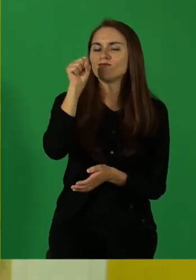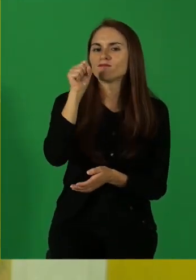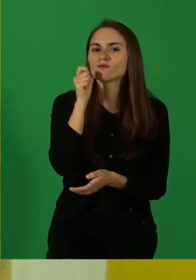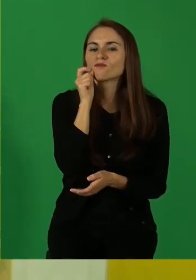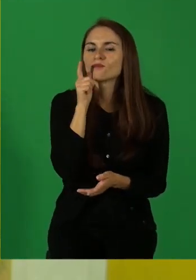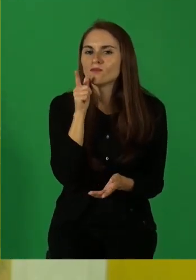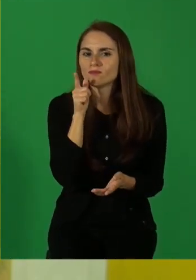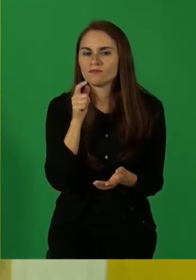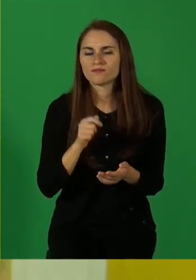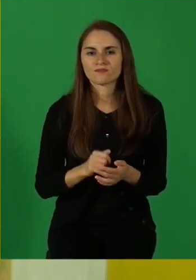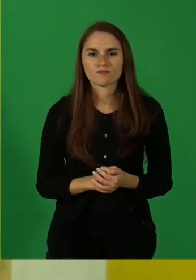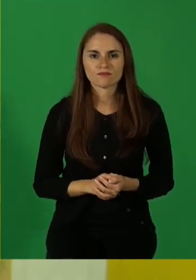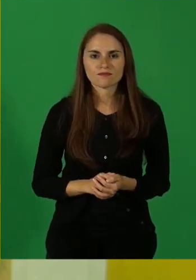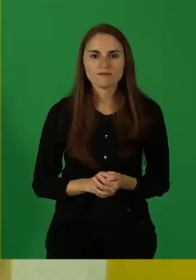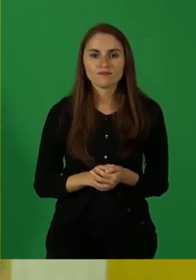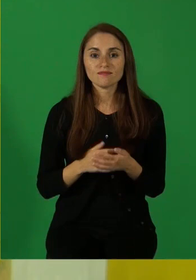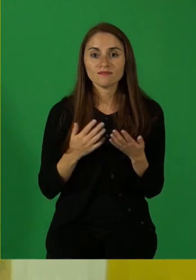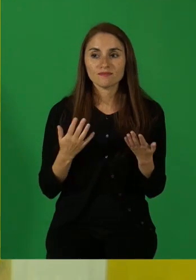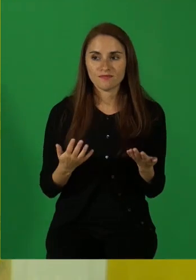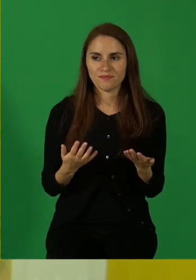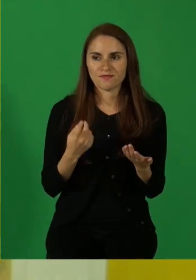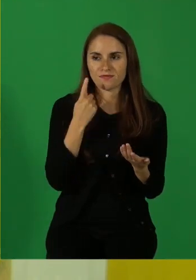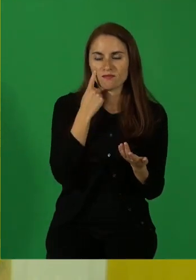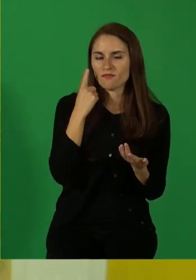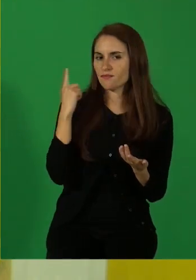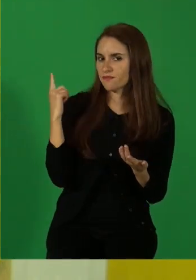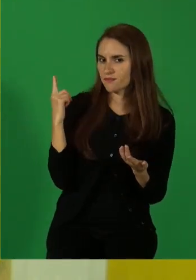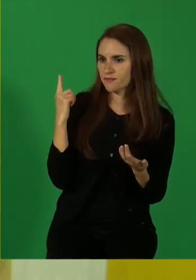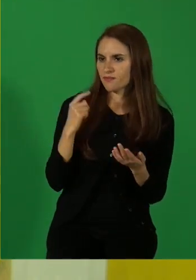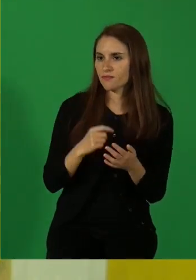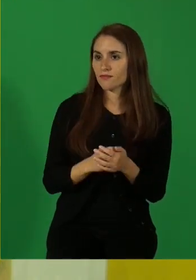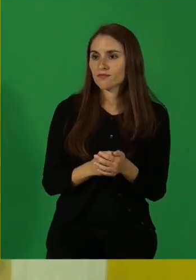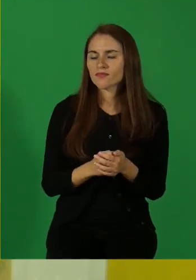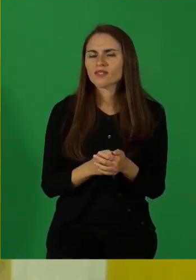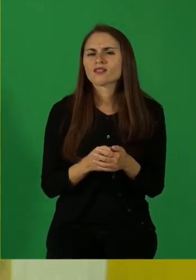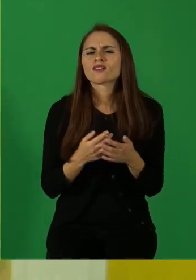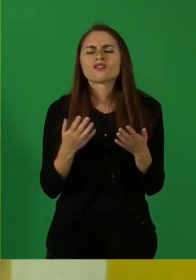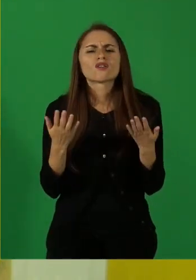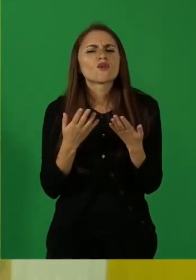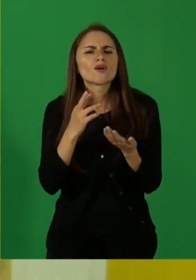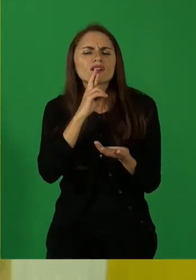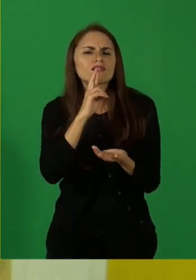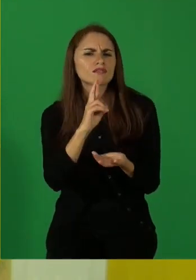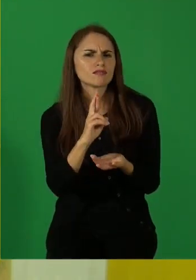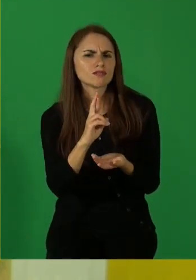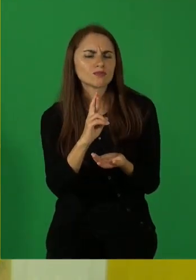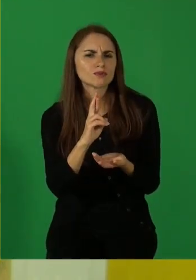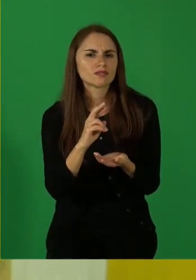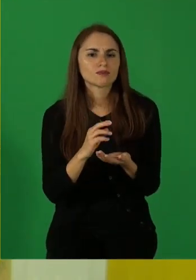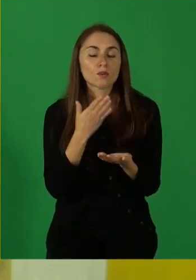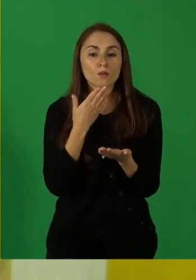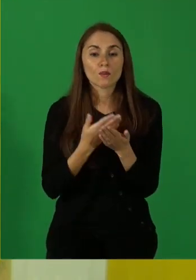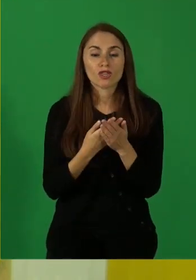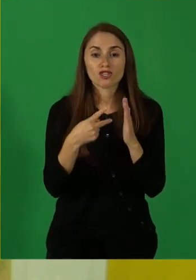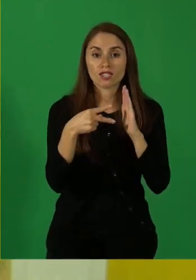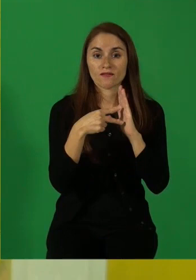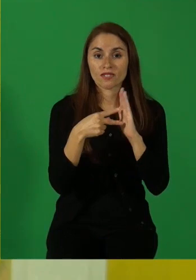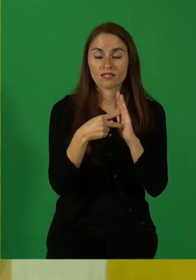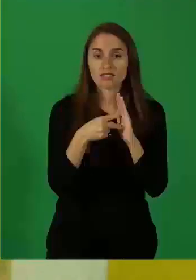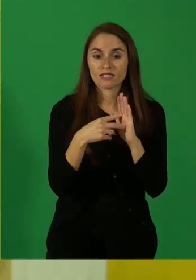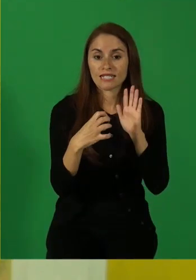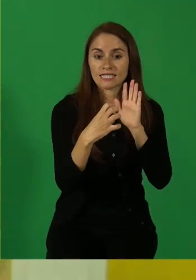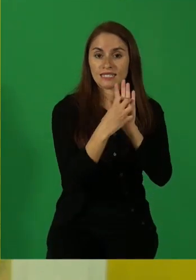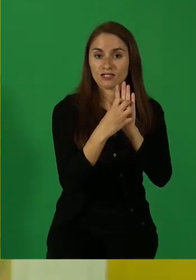avanzando la clase. Veamos entonces acá, fíjate, ¿cómo era el resultado cuando dividías números de